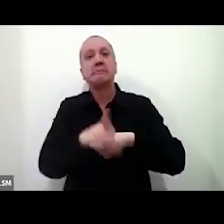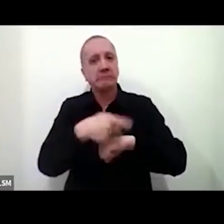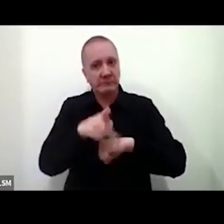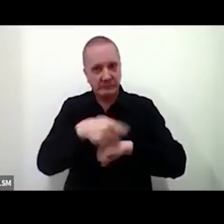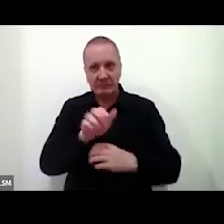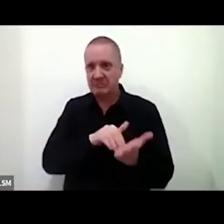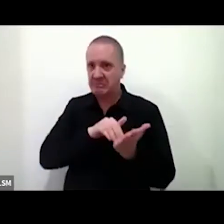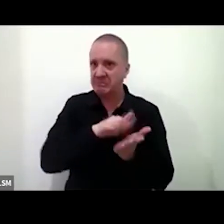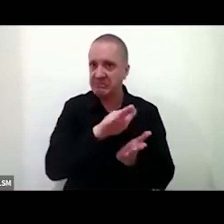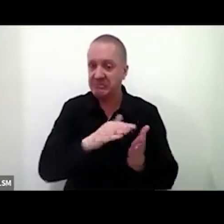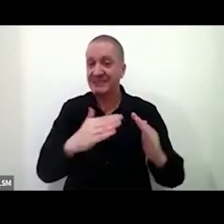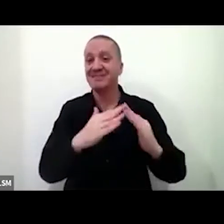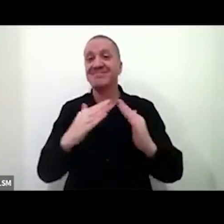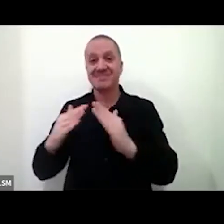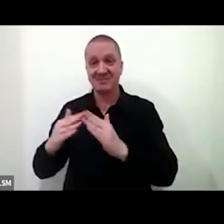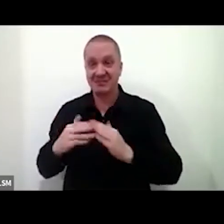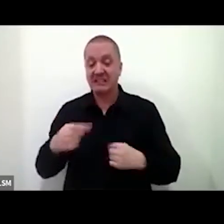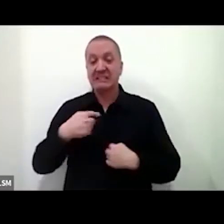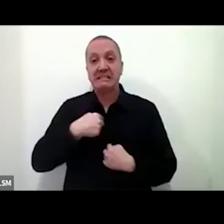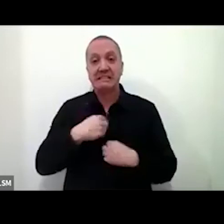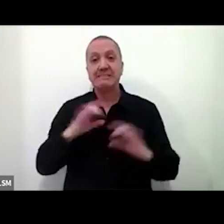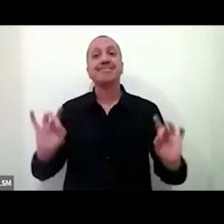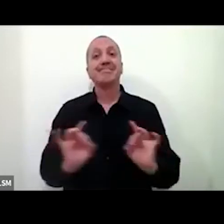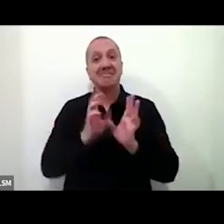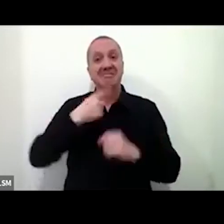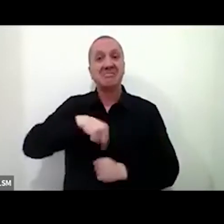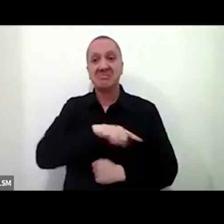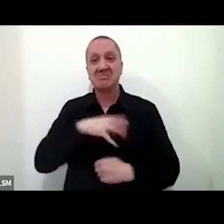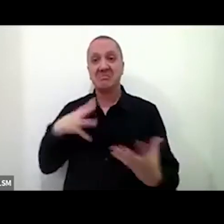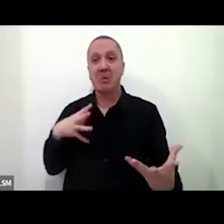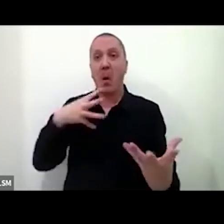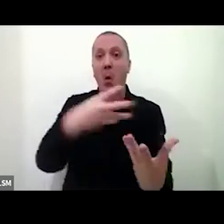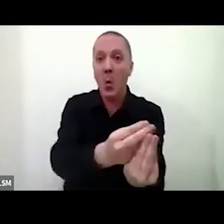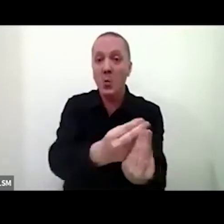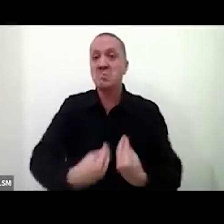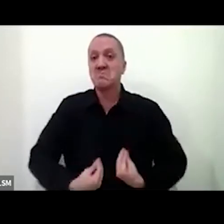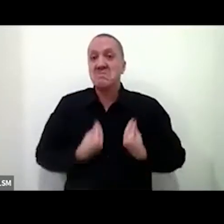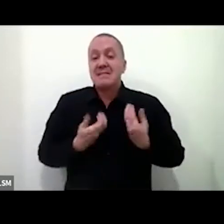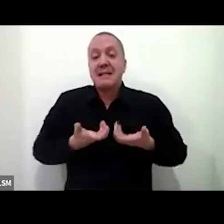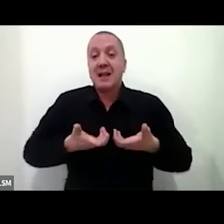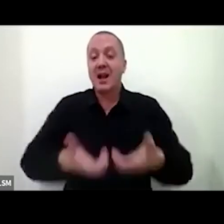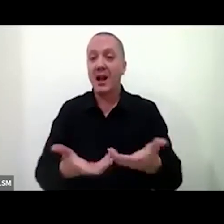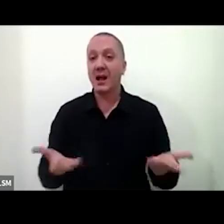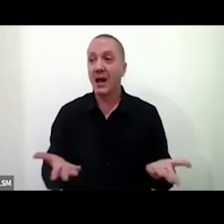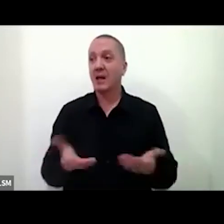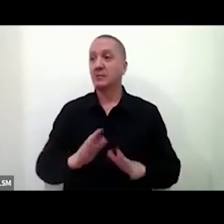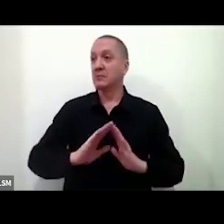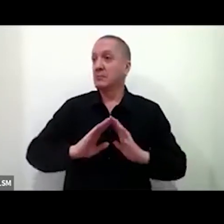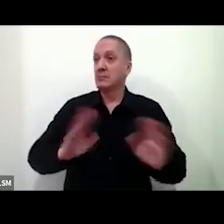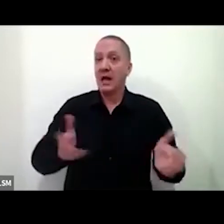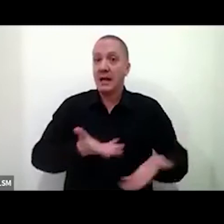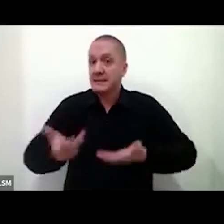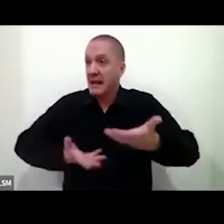varones, hombres trans, trabajadores sexuales. A educadores populares, docentes de distintas